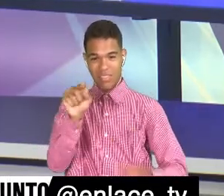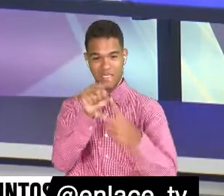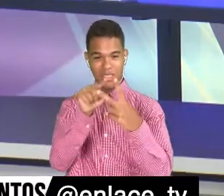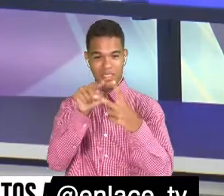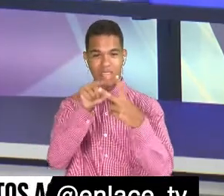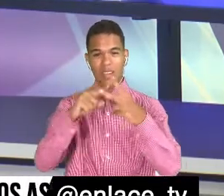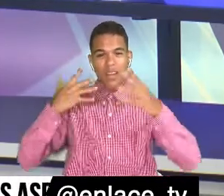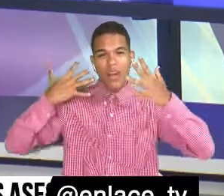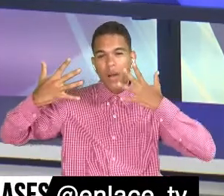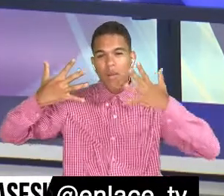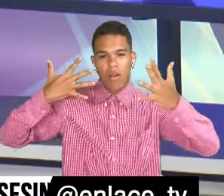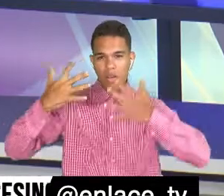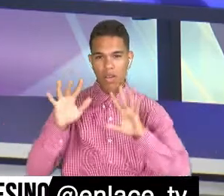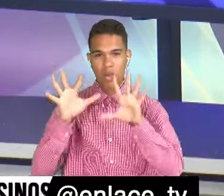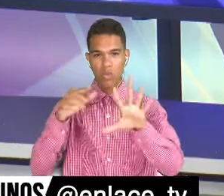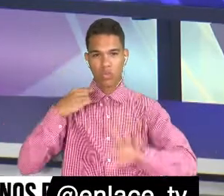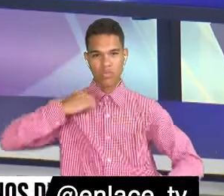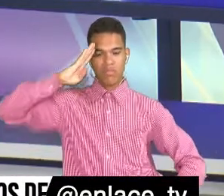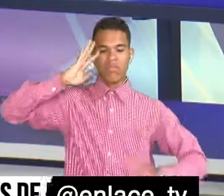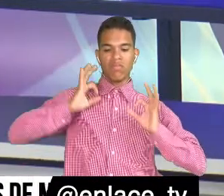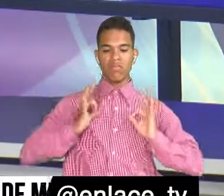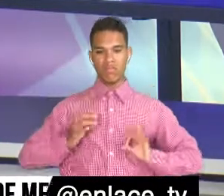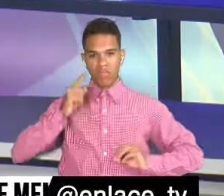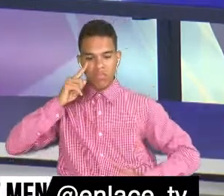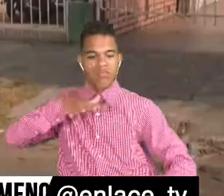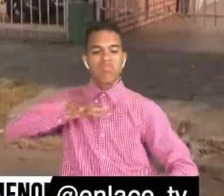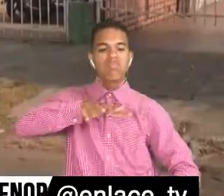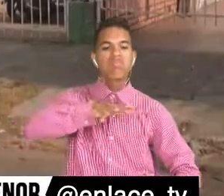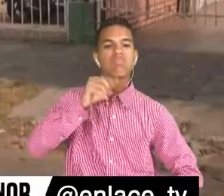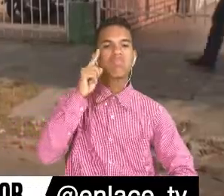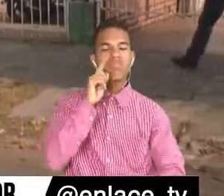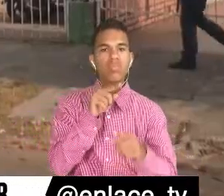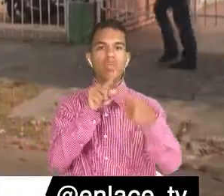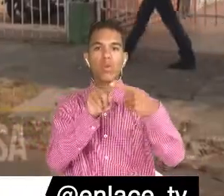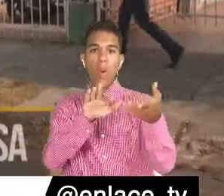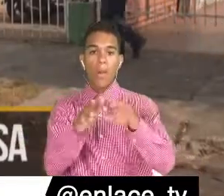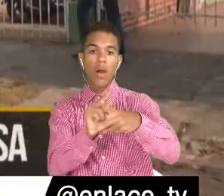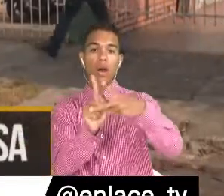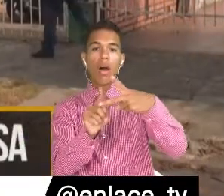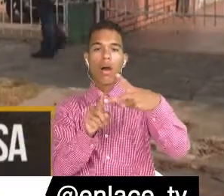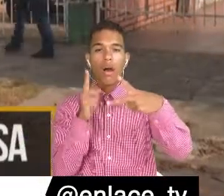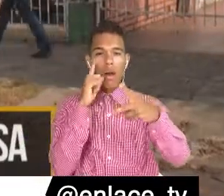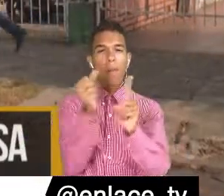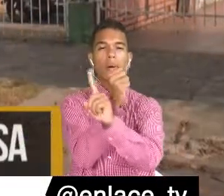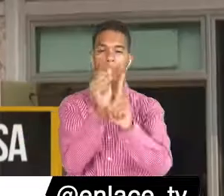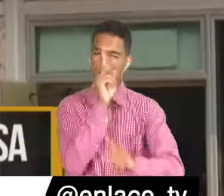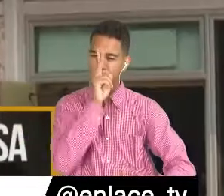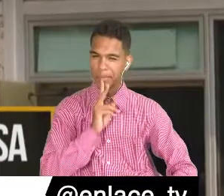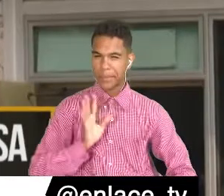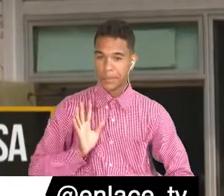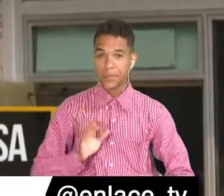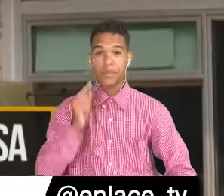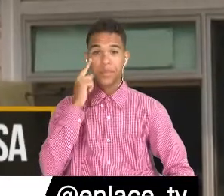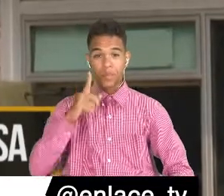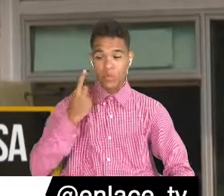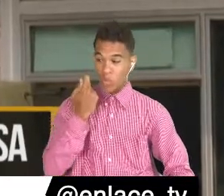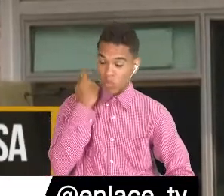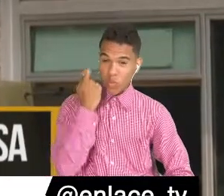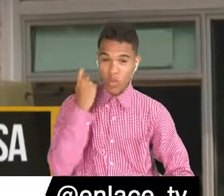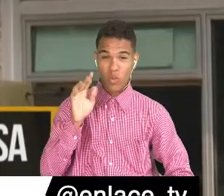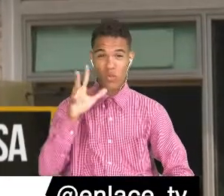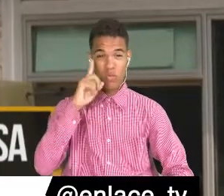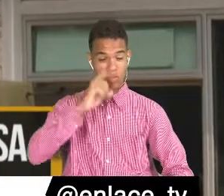en operativos adelantados por el Ejército Nacional. En las últimas horas, la Corporación Regional para la Defensa de los Derechos Humanos, CREDOS, dio a